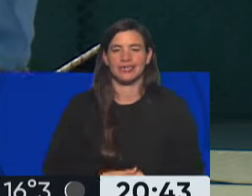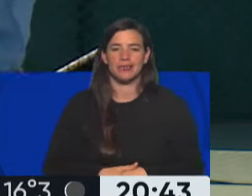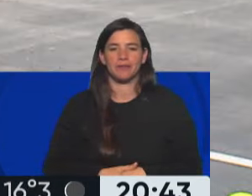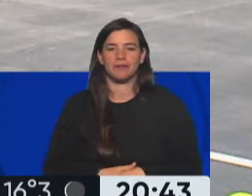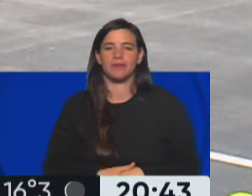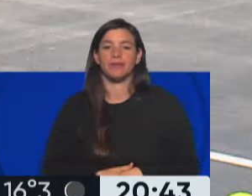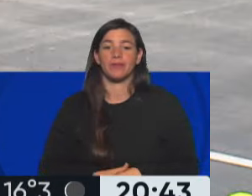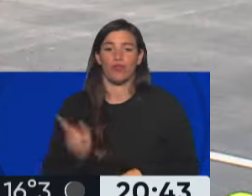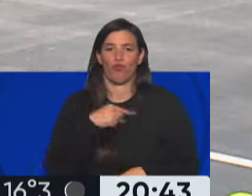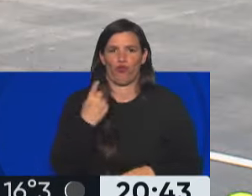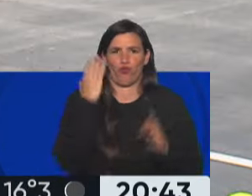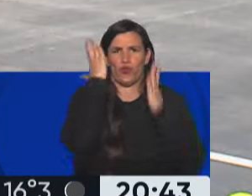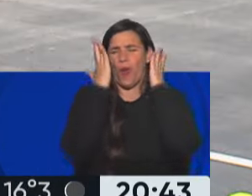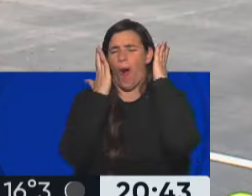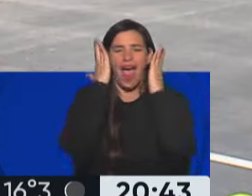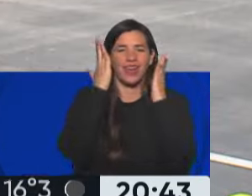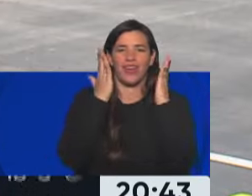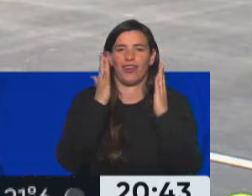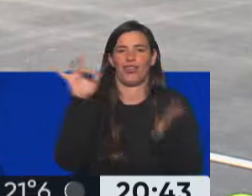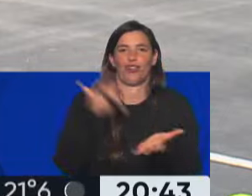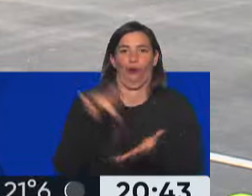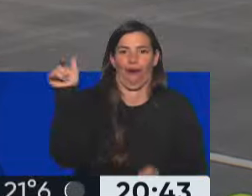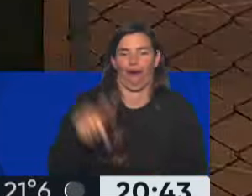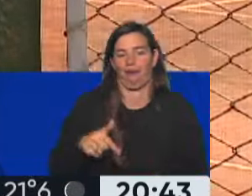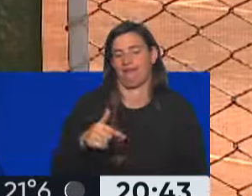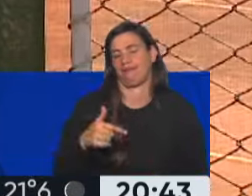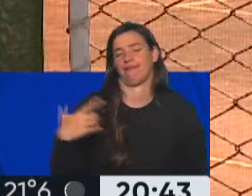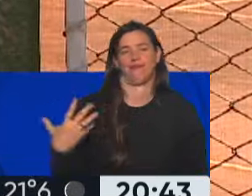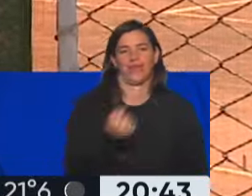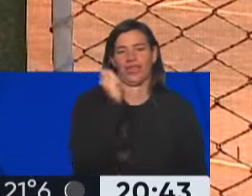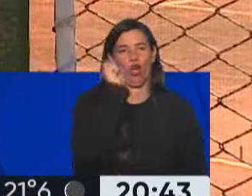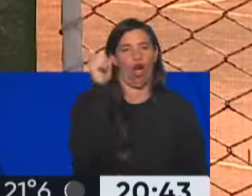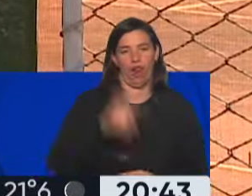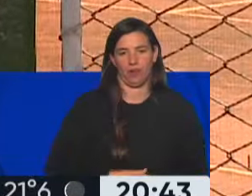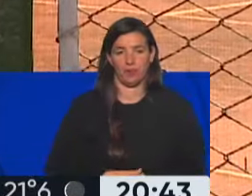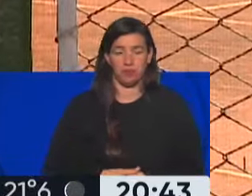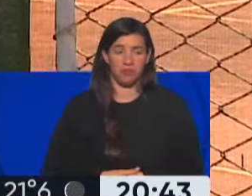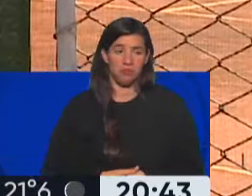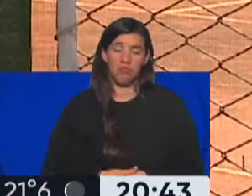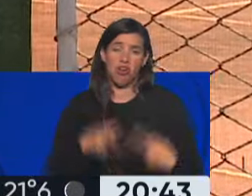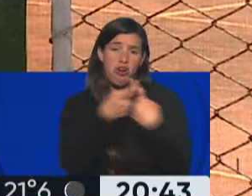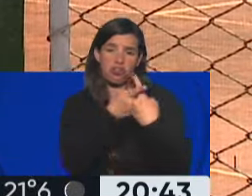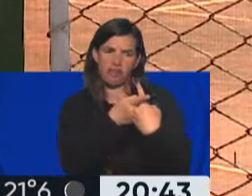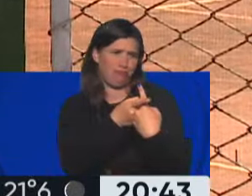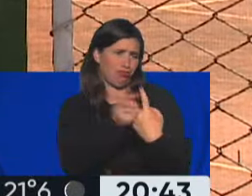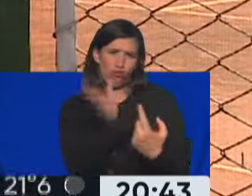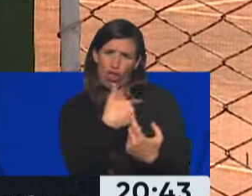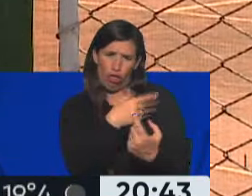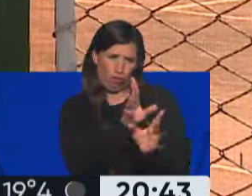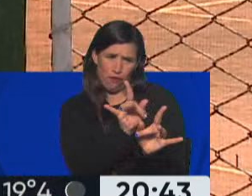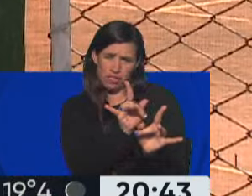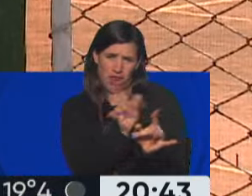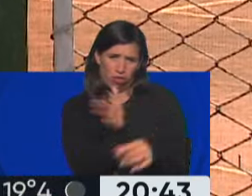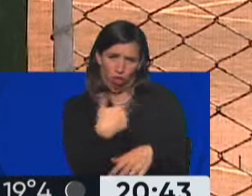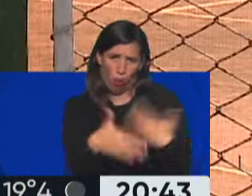y poder estar acá es algo cumplido. Para mí todos son difíciles, todos juegan muy bien y mismo ha pasado